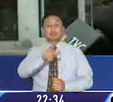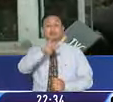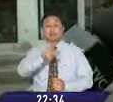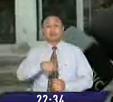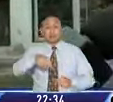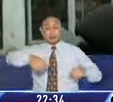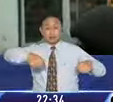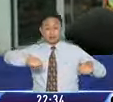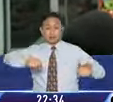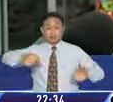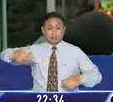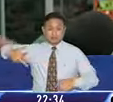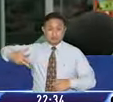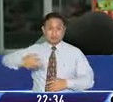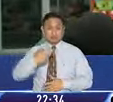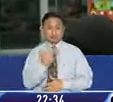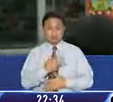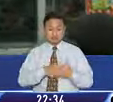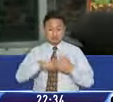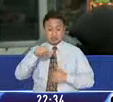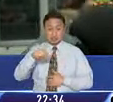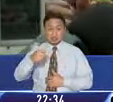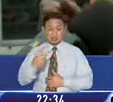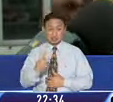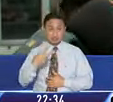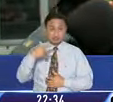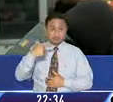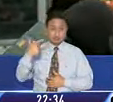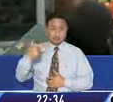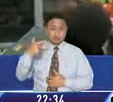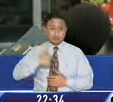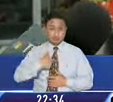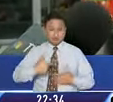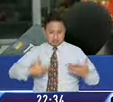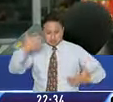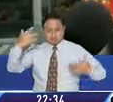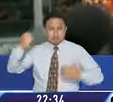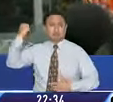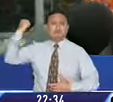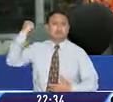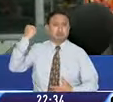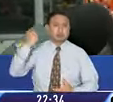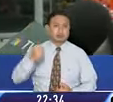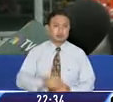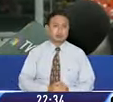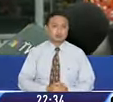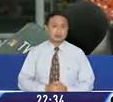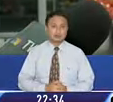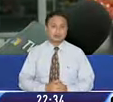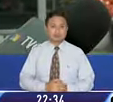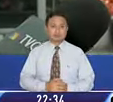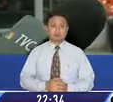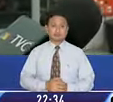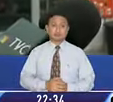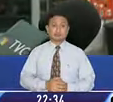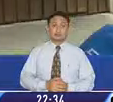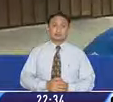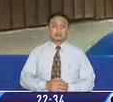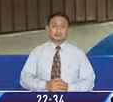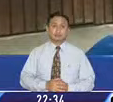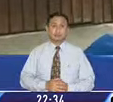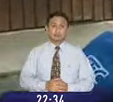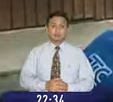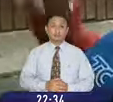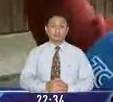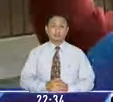una moto y con mi hija nos asaltaron, ¿no? Bajaron agresivamente ya con el cuchillo con intenciones de clavar.